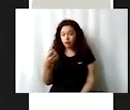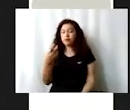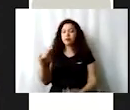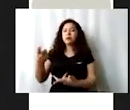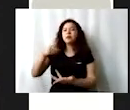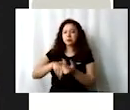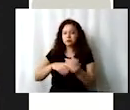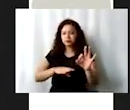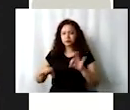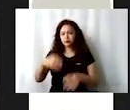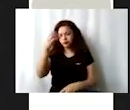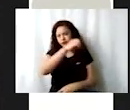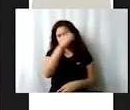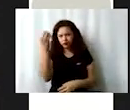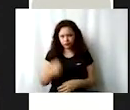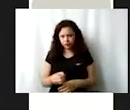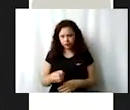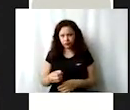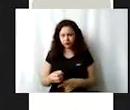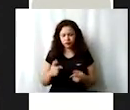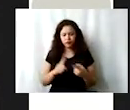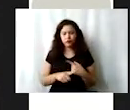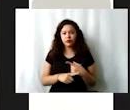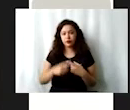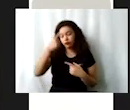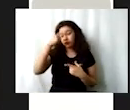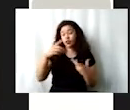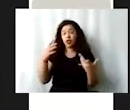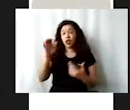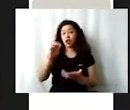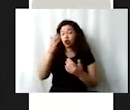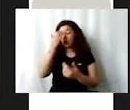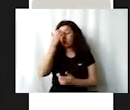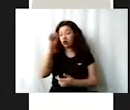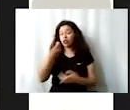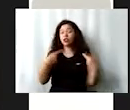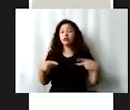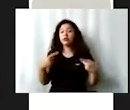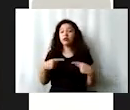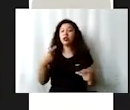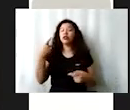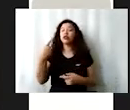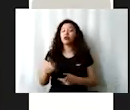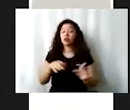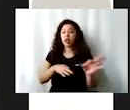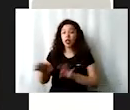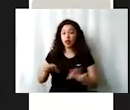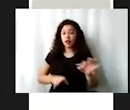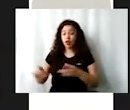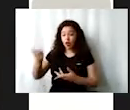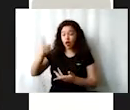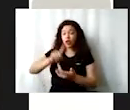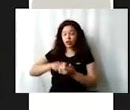funciones obligado a darle a conocer a los demás cuál es su labor en la